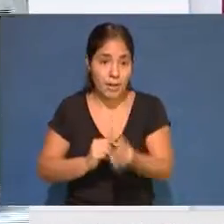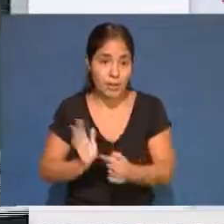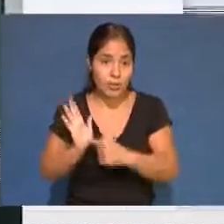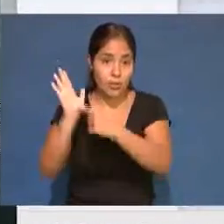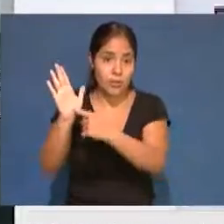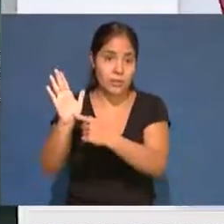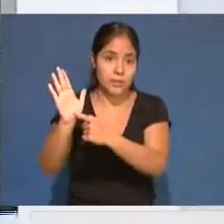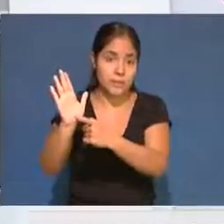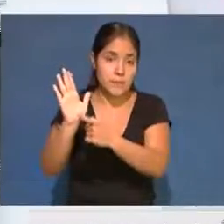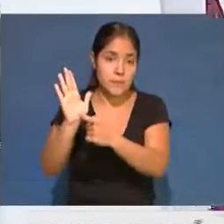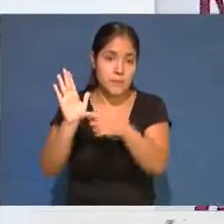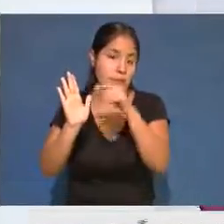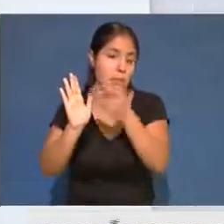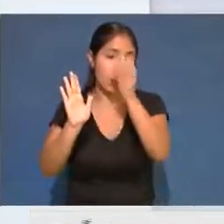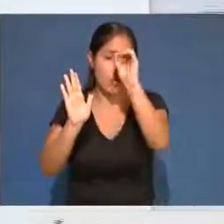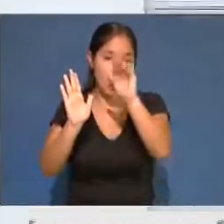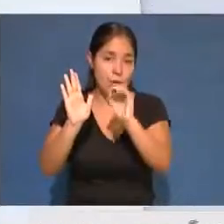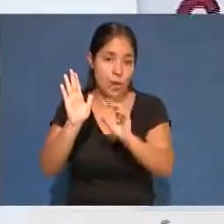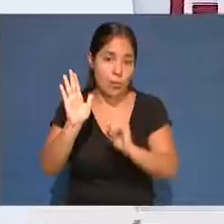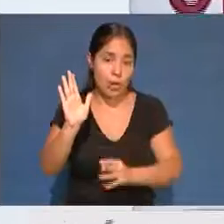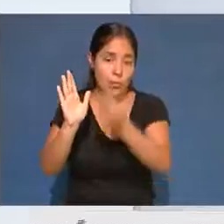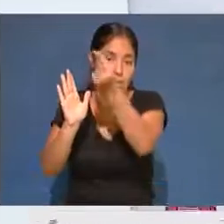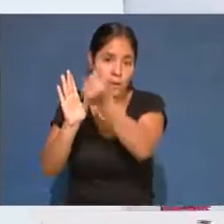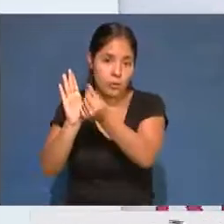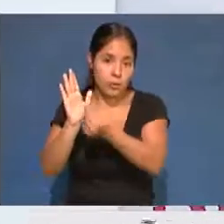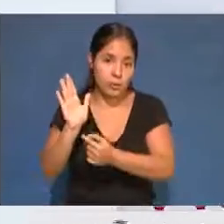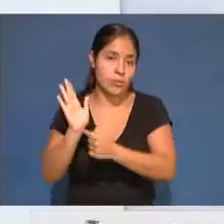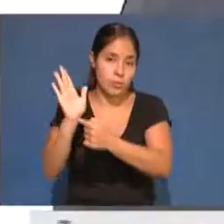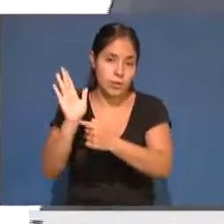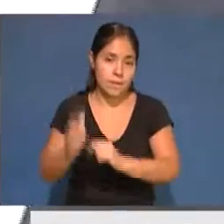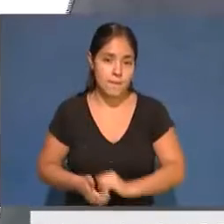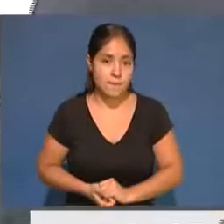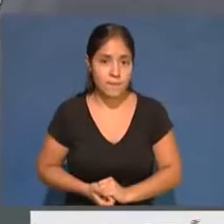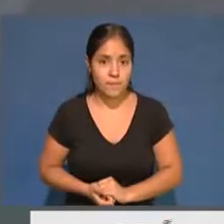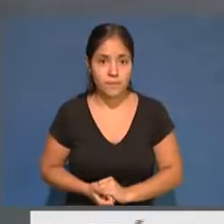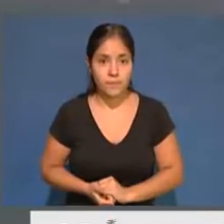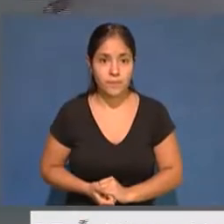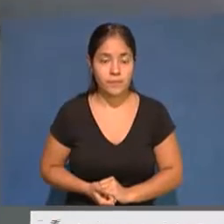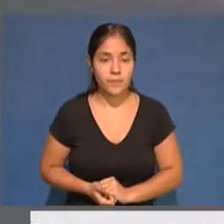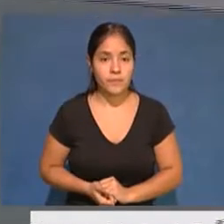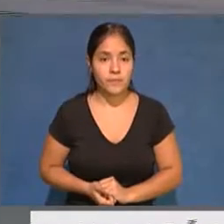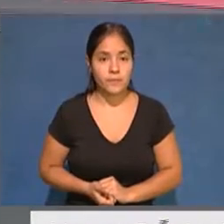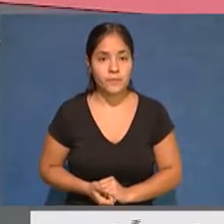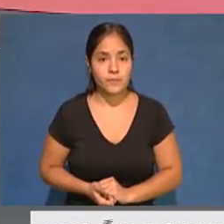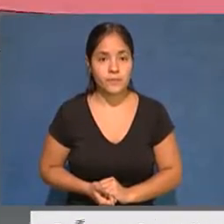Desde esta mañana, 37,97 para la Super, 43,47 para la B-Power. El diésel también